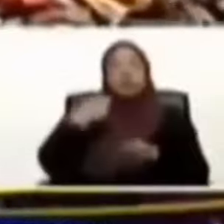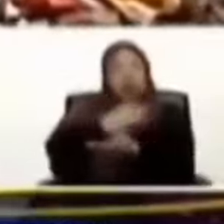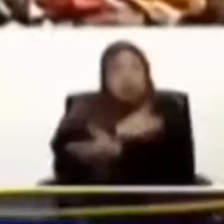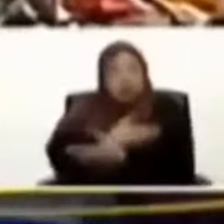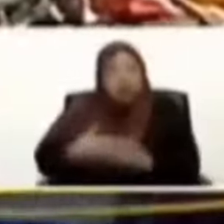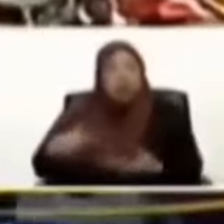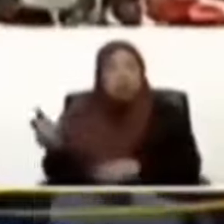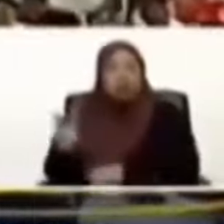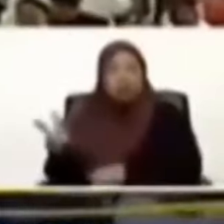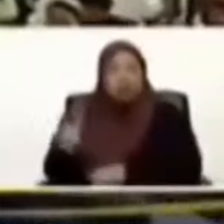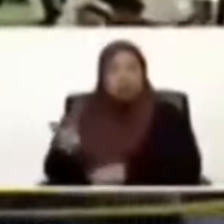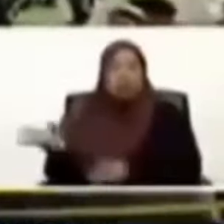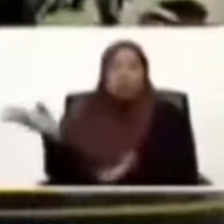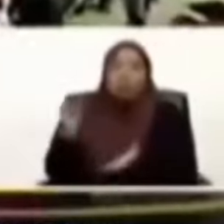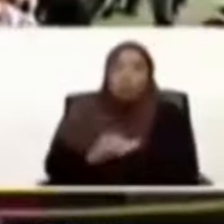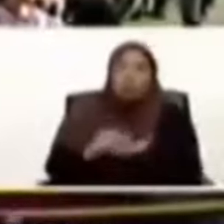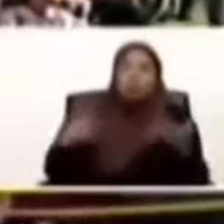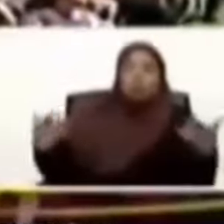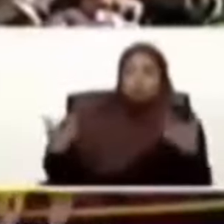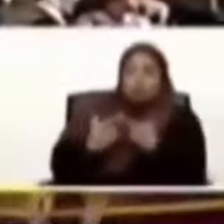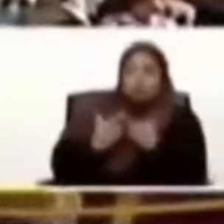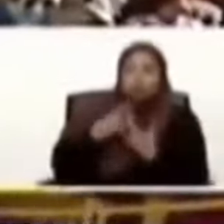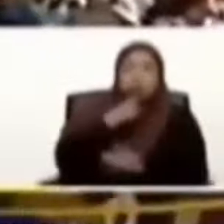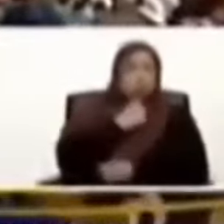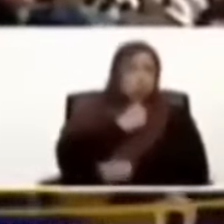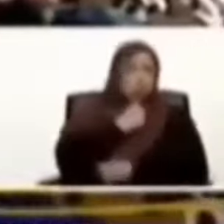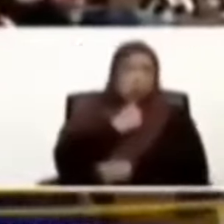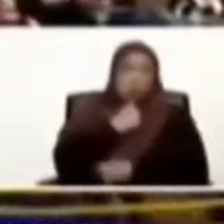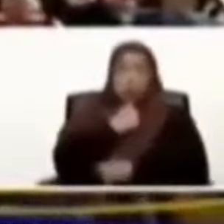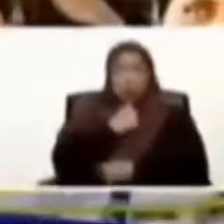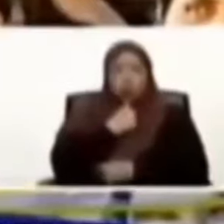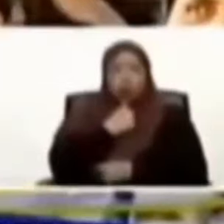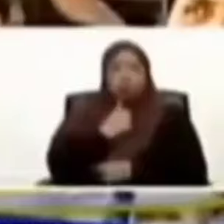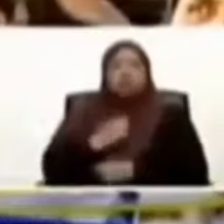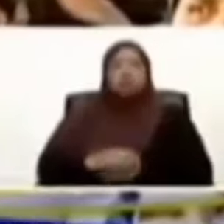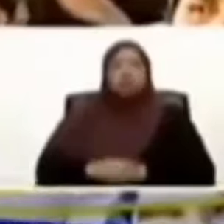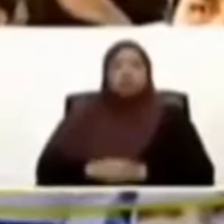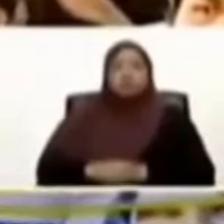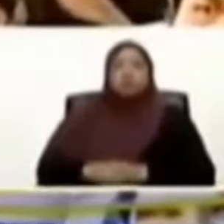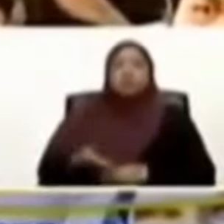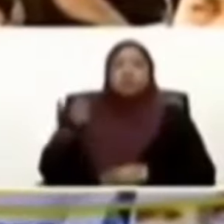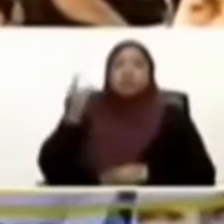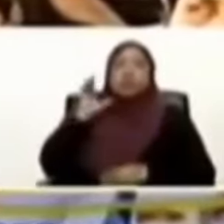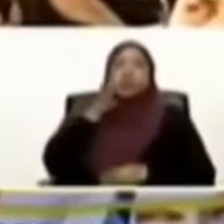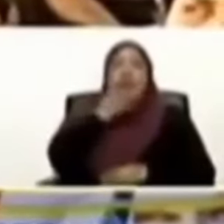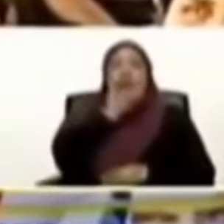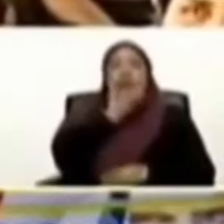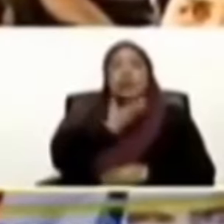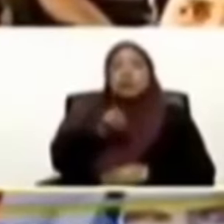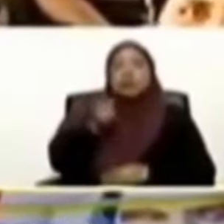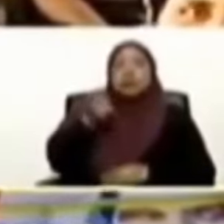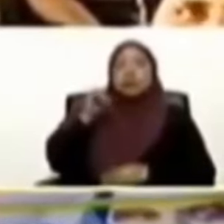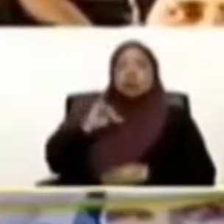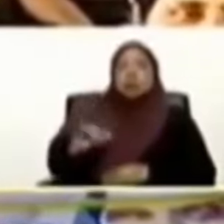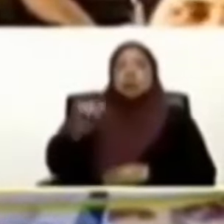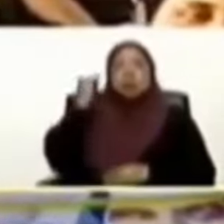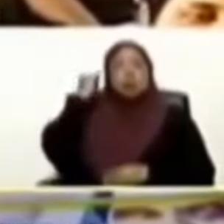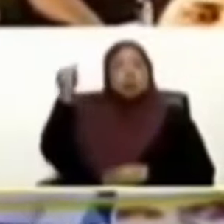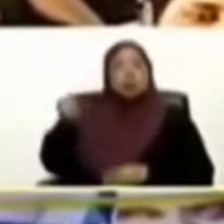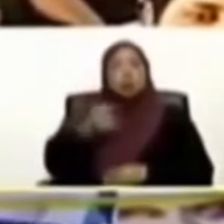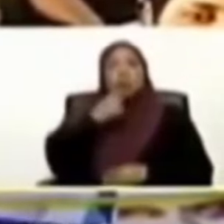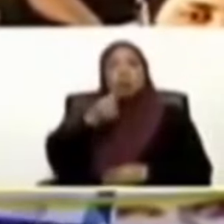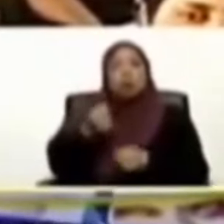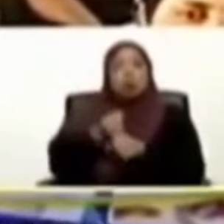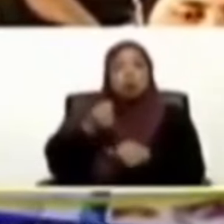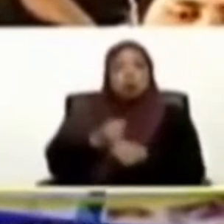necesitó hacer trampas al inicio. Utilizó sus victorias electorales para centralizar todo el poder, haciéndose